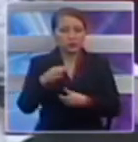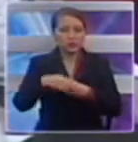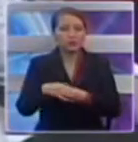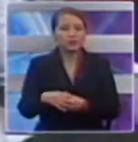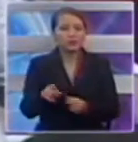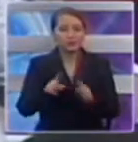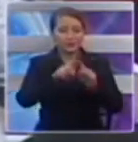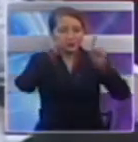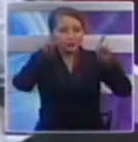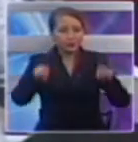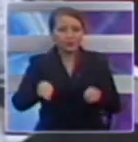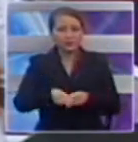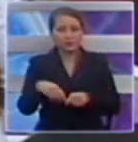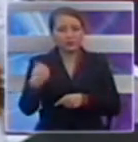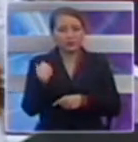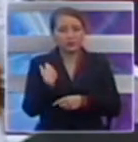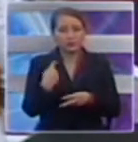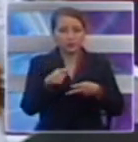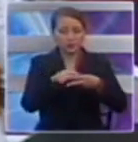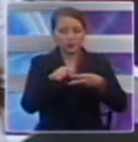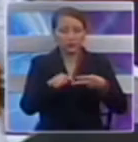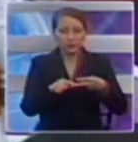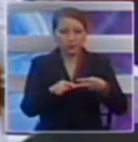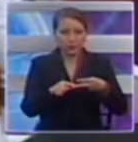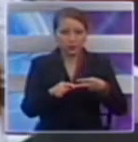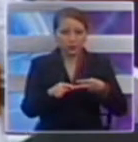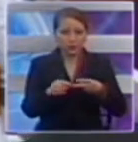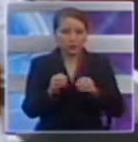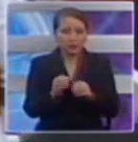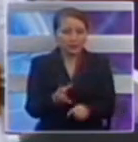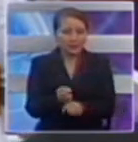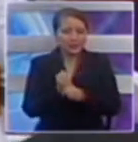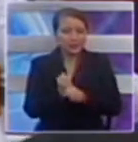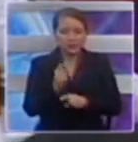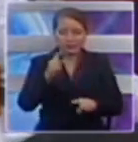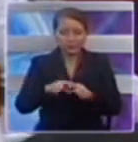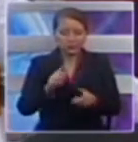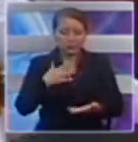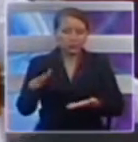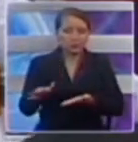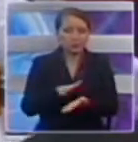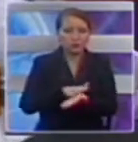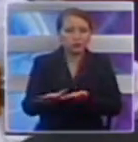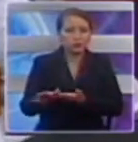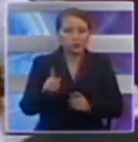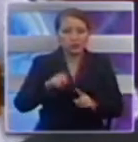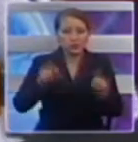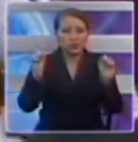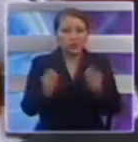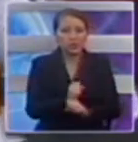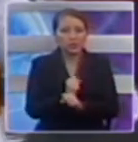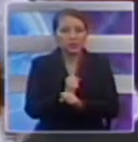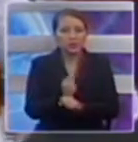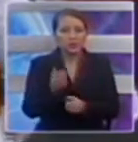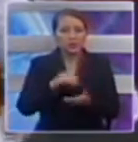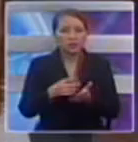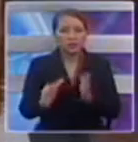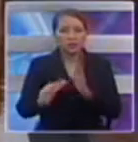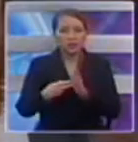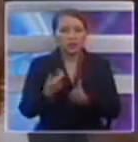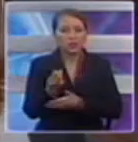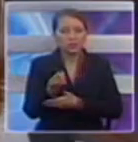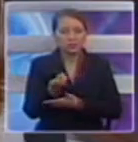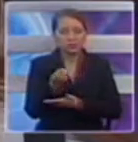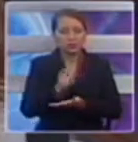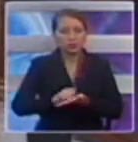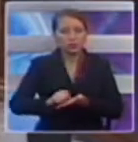va a constar de 2 tintas de seguridad antiescáner, anticopia, una tinta reactiva a la moneda. En